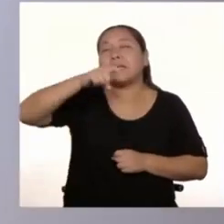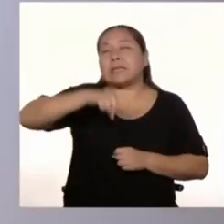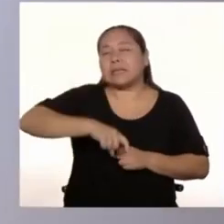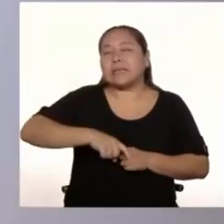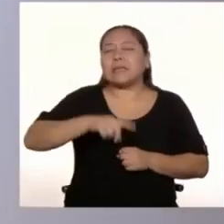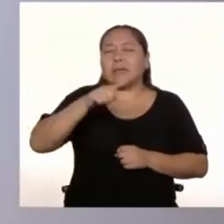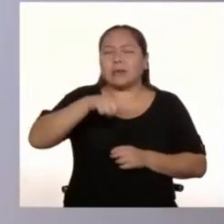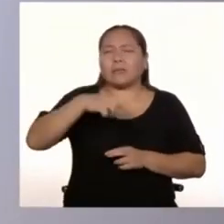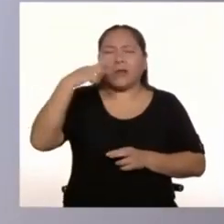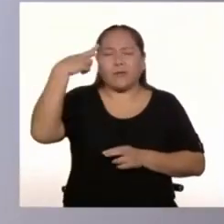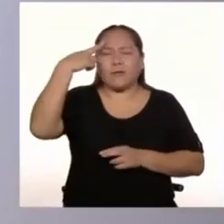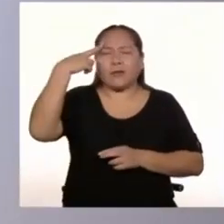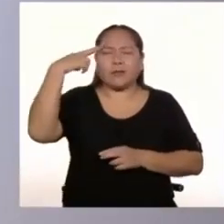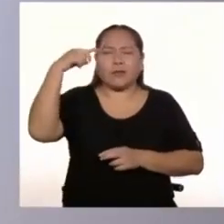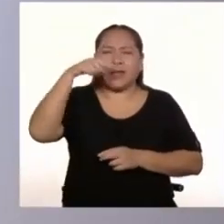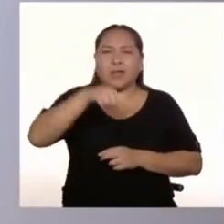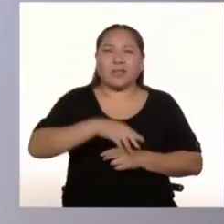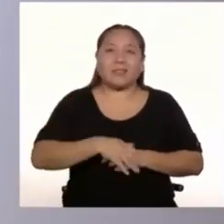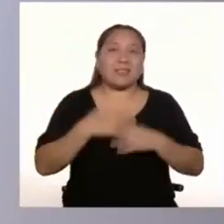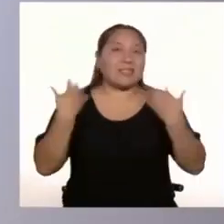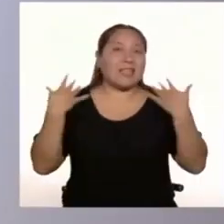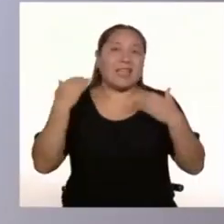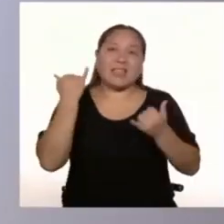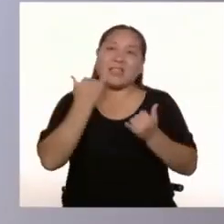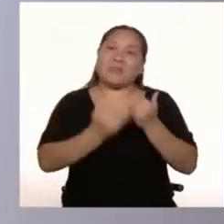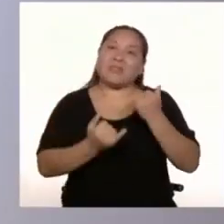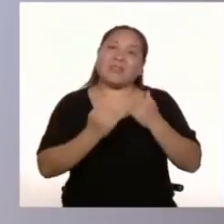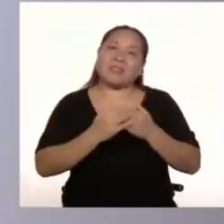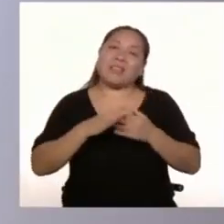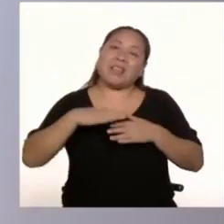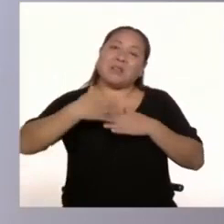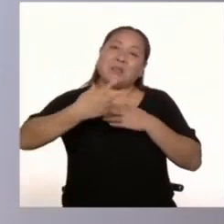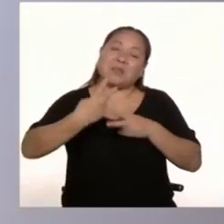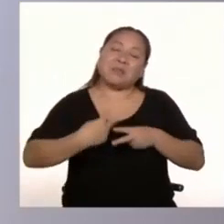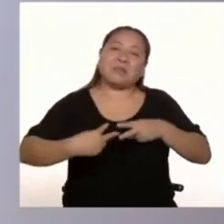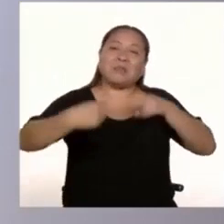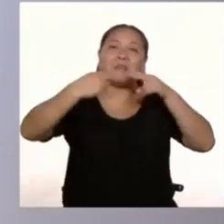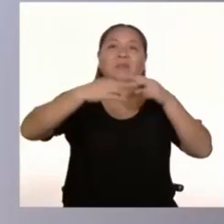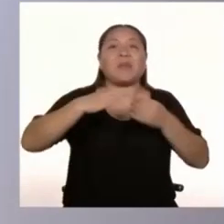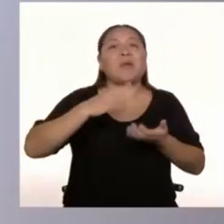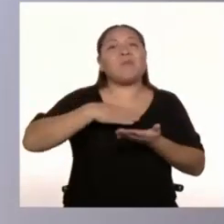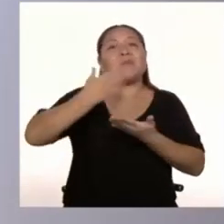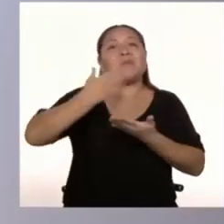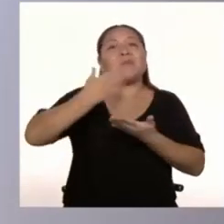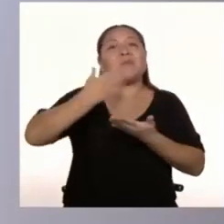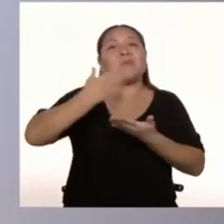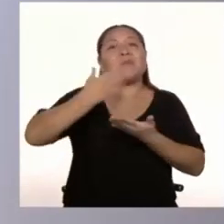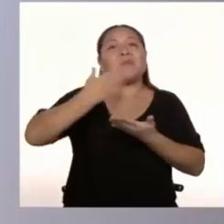hacerlo. Bueno, eso es todo. Nos vemos en un próximo episodio de Aprendo en Casa.